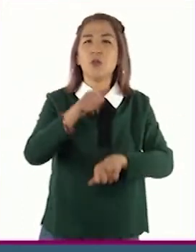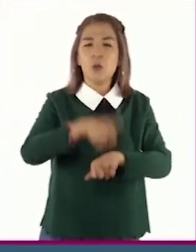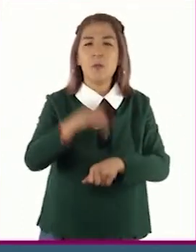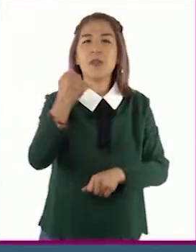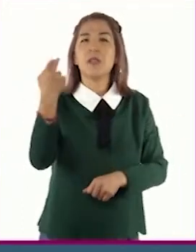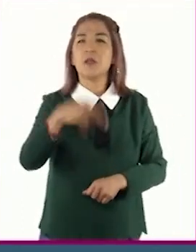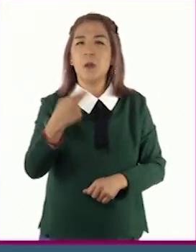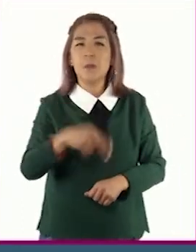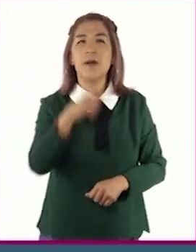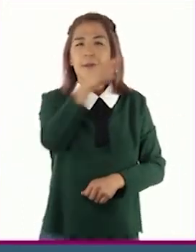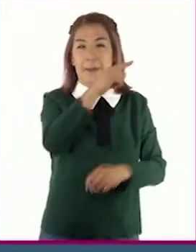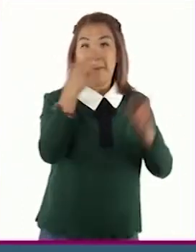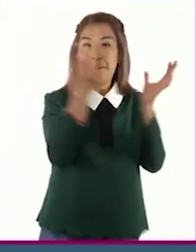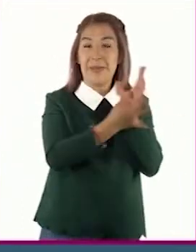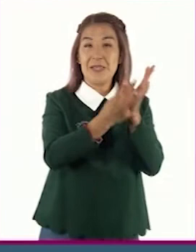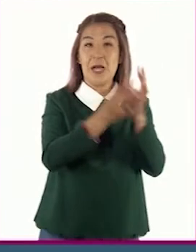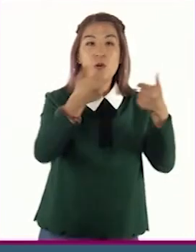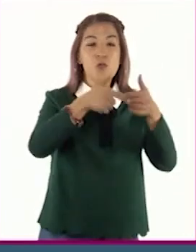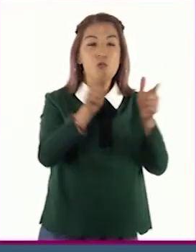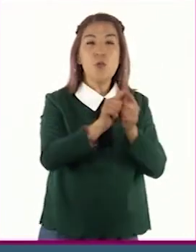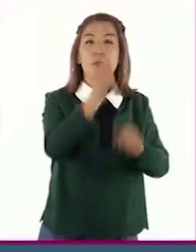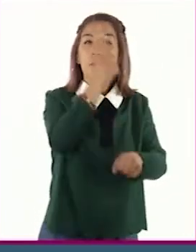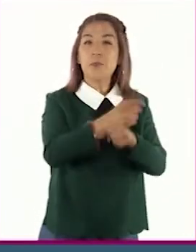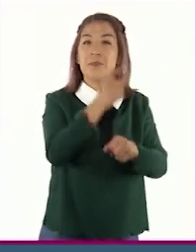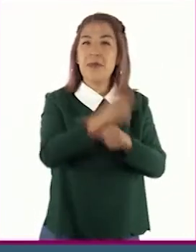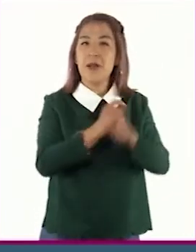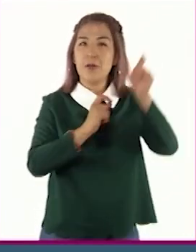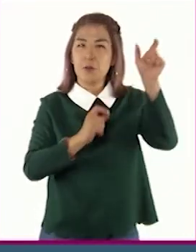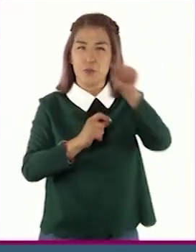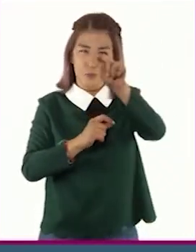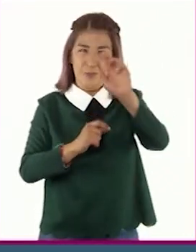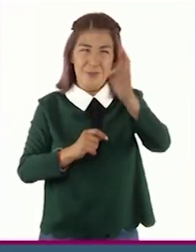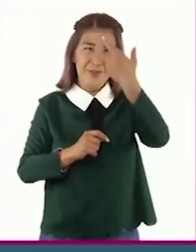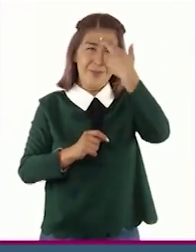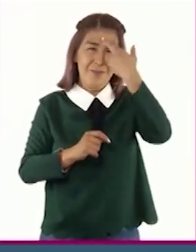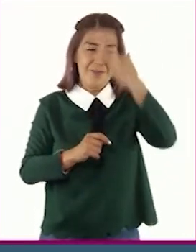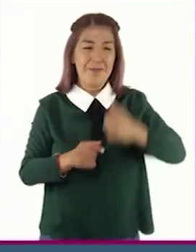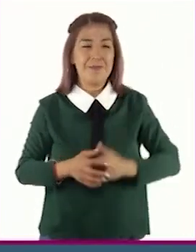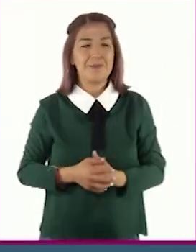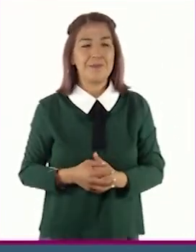Tenemos los metales del grupo 1. ¿Los recuerdan?